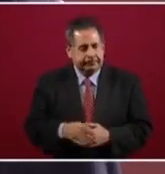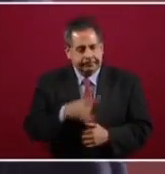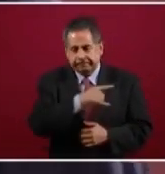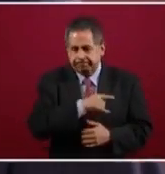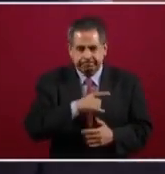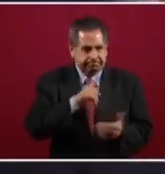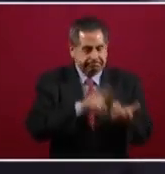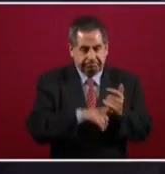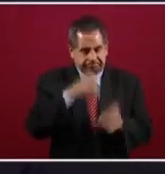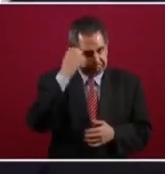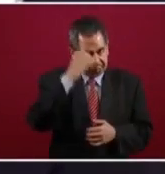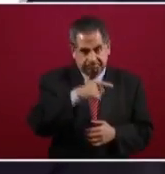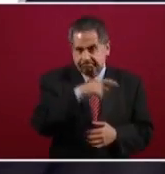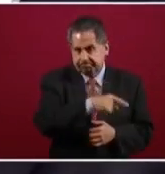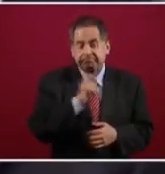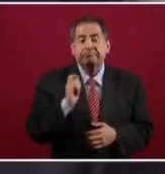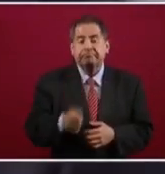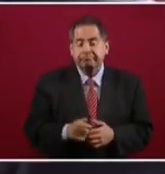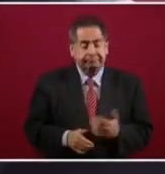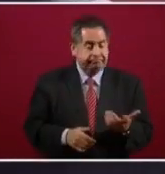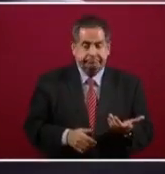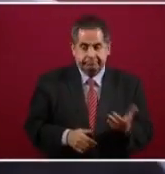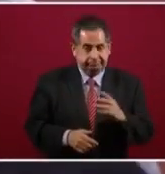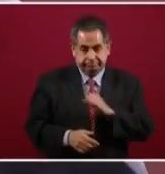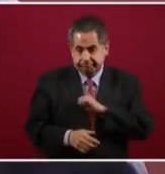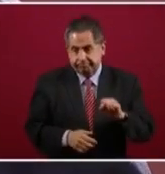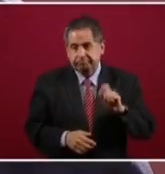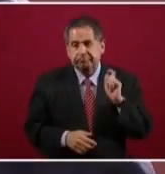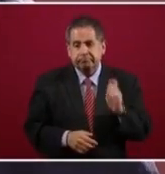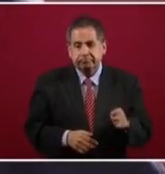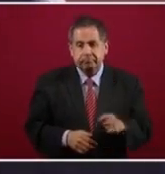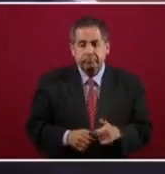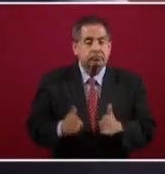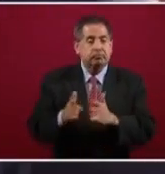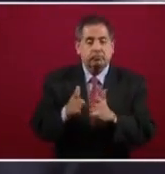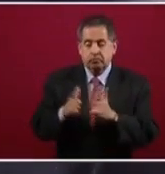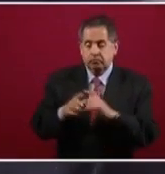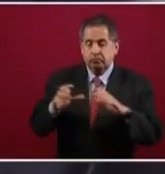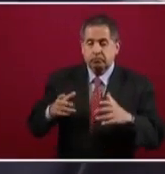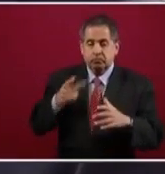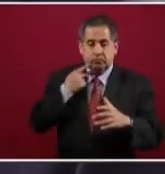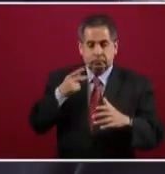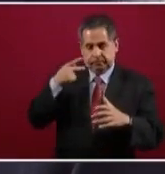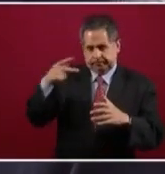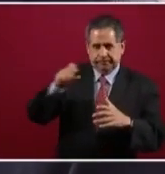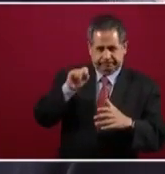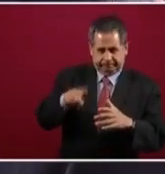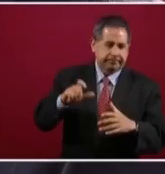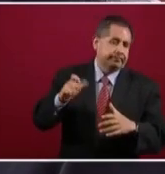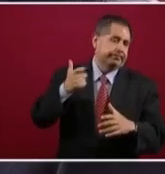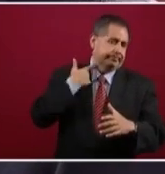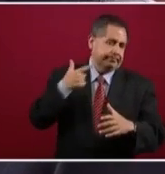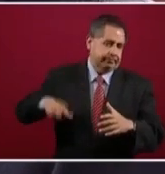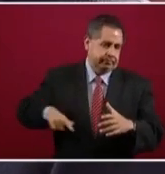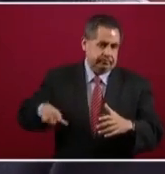siniestro, es que los del partido de ese gobierno